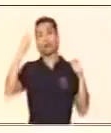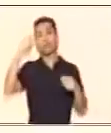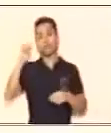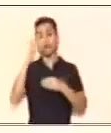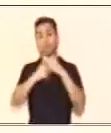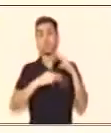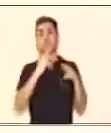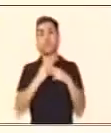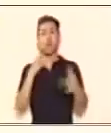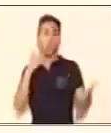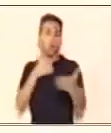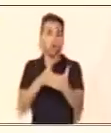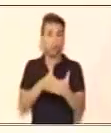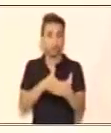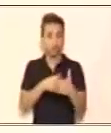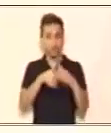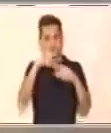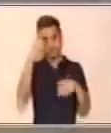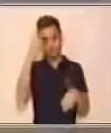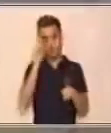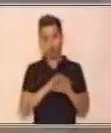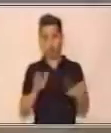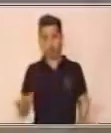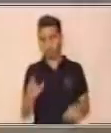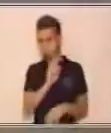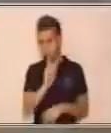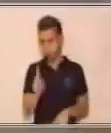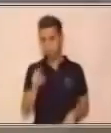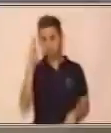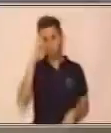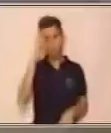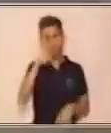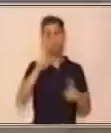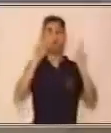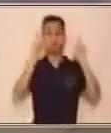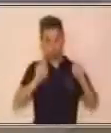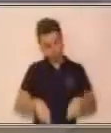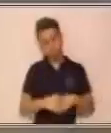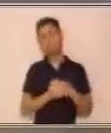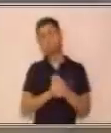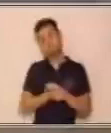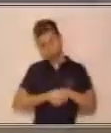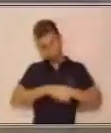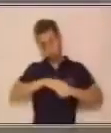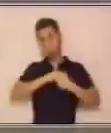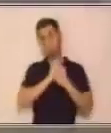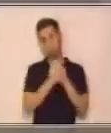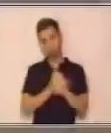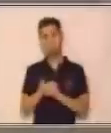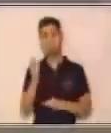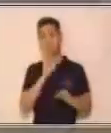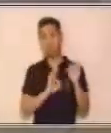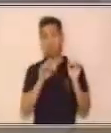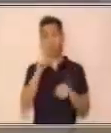Infantil. Y te recordamos, por favor, lávate las manos constantemente o